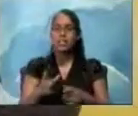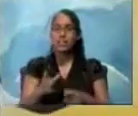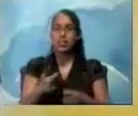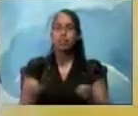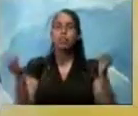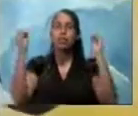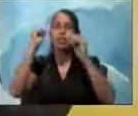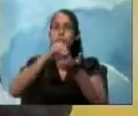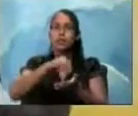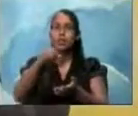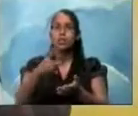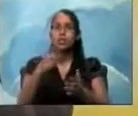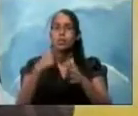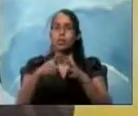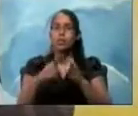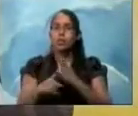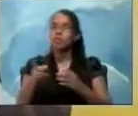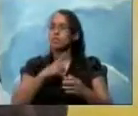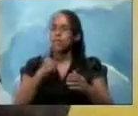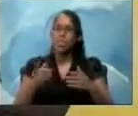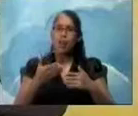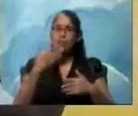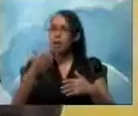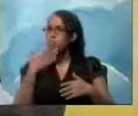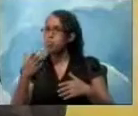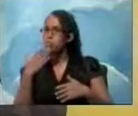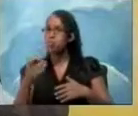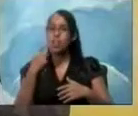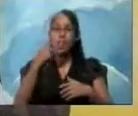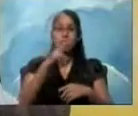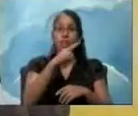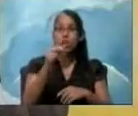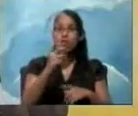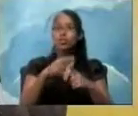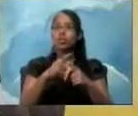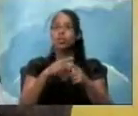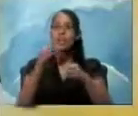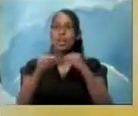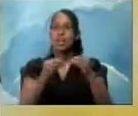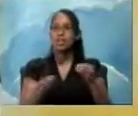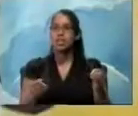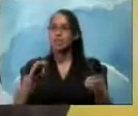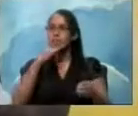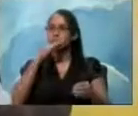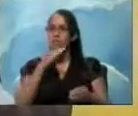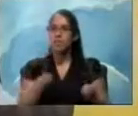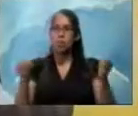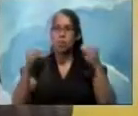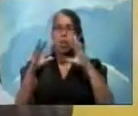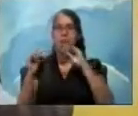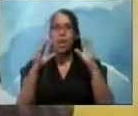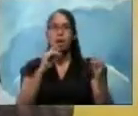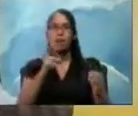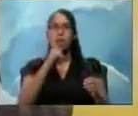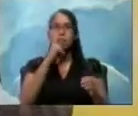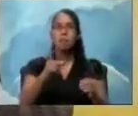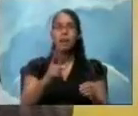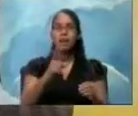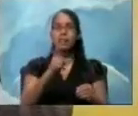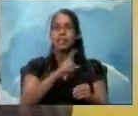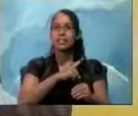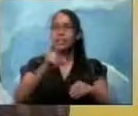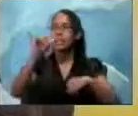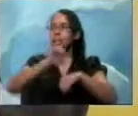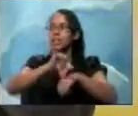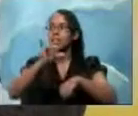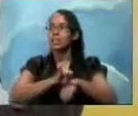y toman eso como ya un abuso y se le dice que no, ¿qué hacen ellos? Se enojan y se ponen a hablar mal ¿de quién? De la